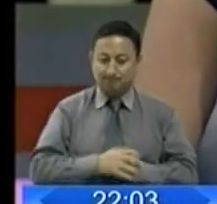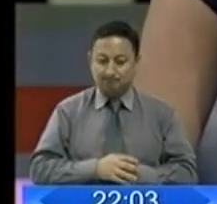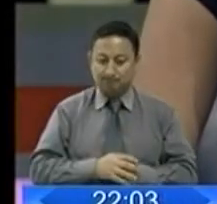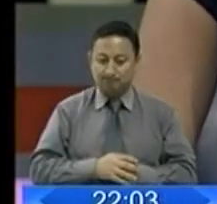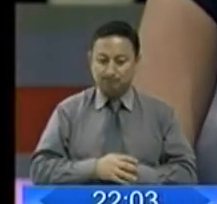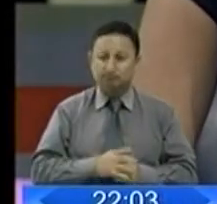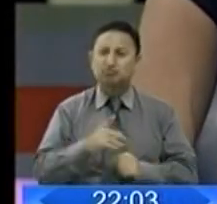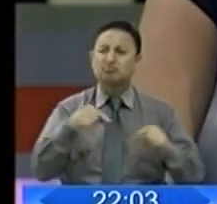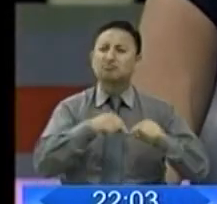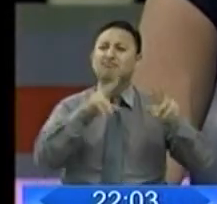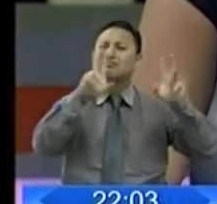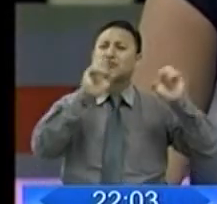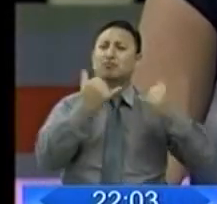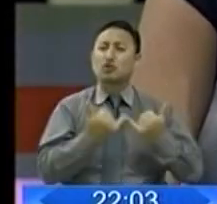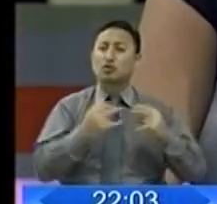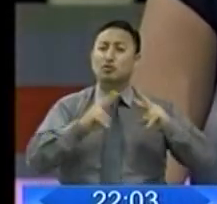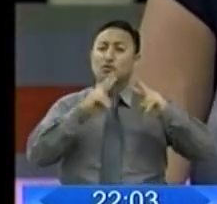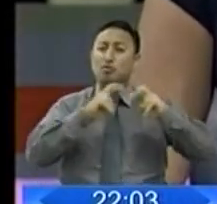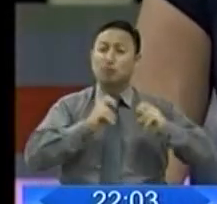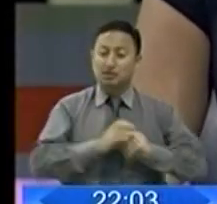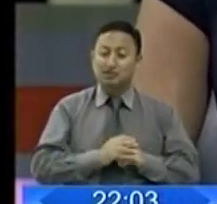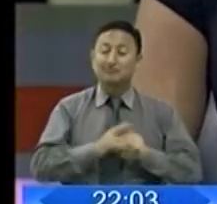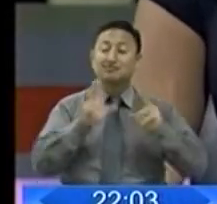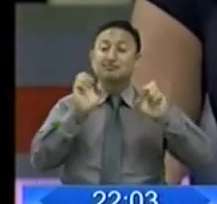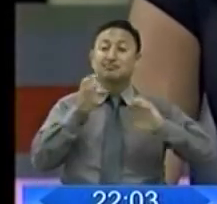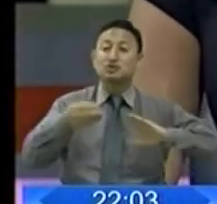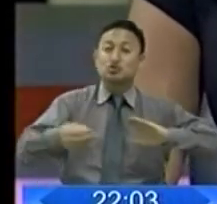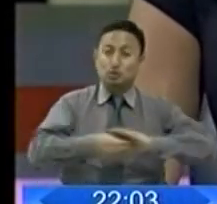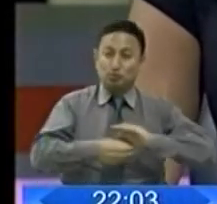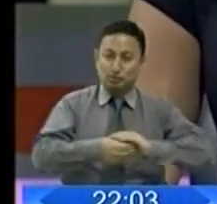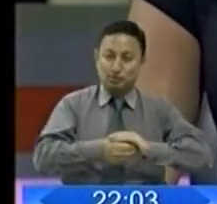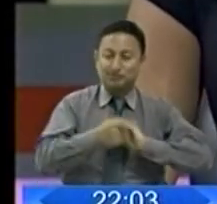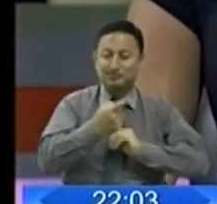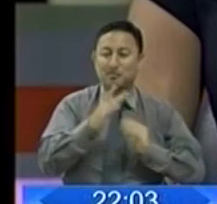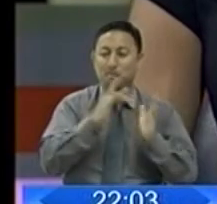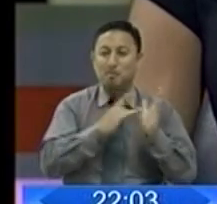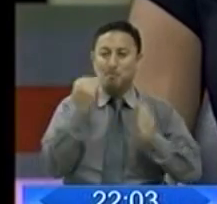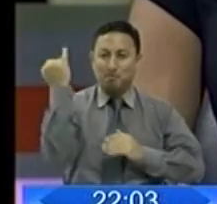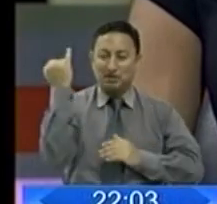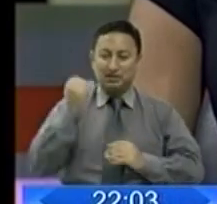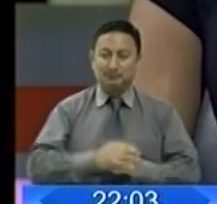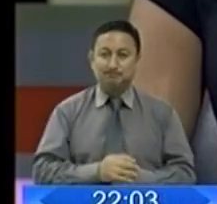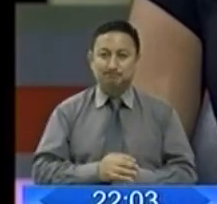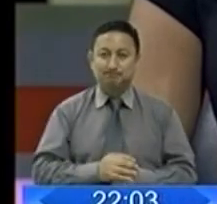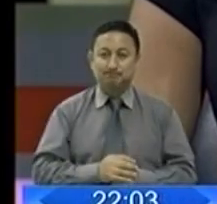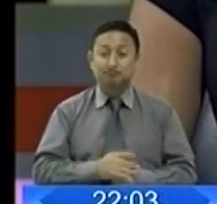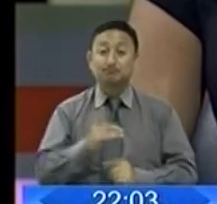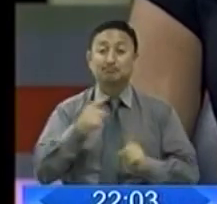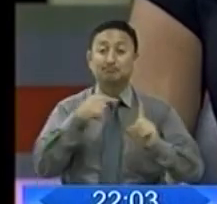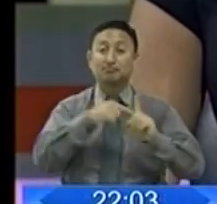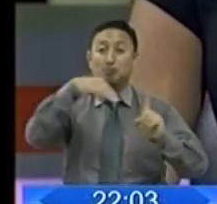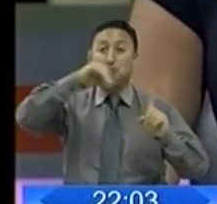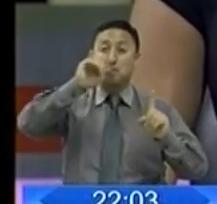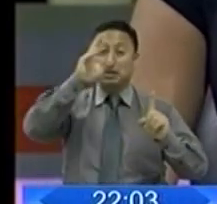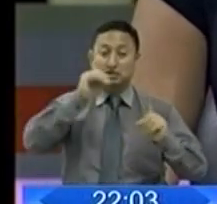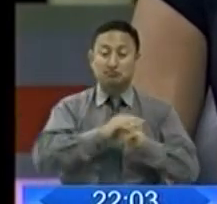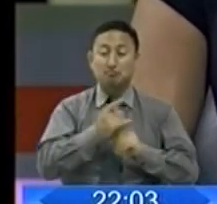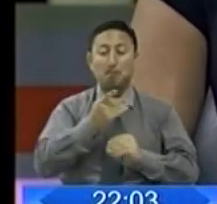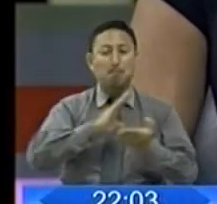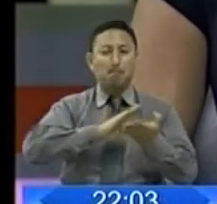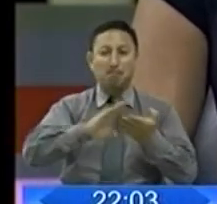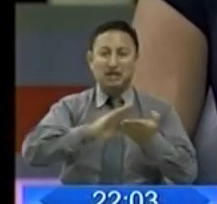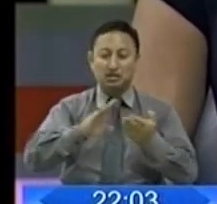a la investigación por el caso Sobornos, más conocido como Arroz Verde. Martínez pidió perdón y dijo